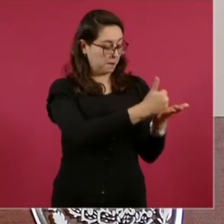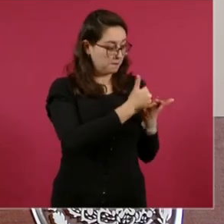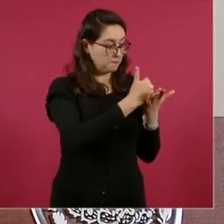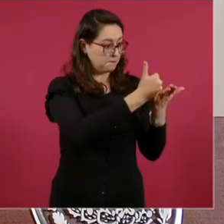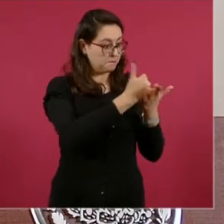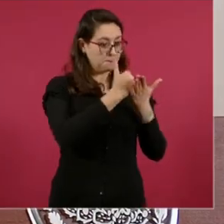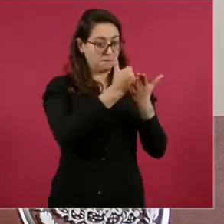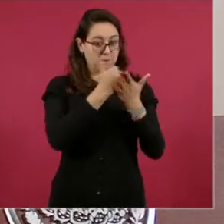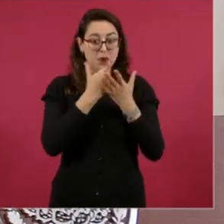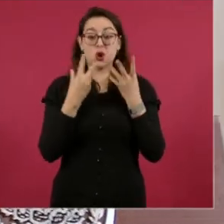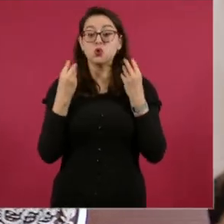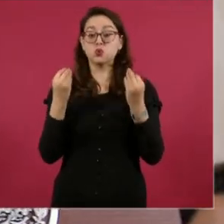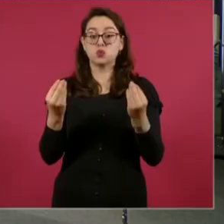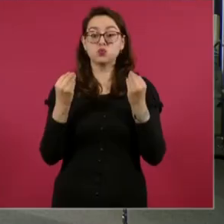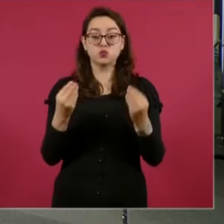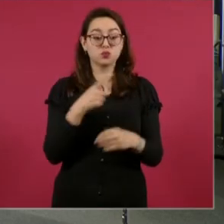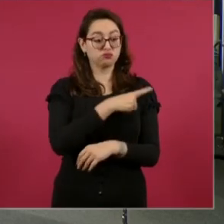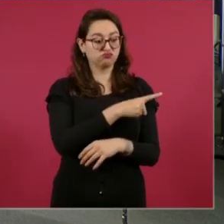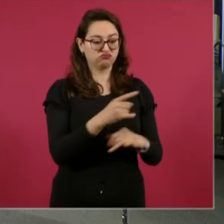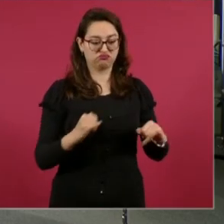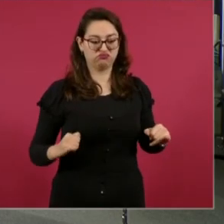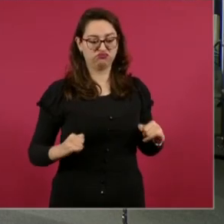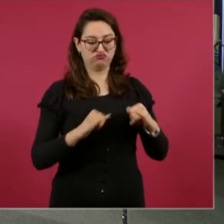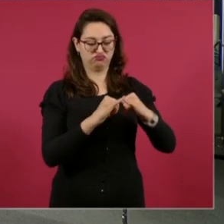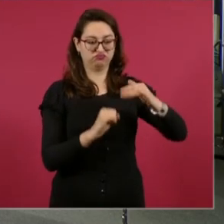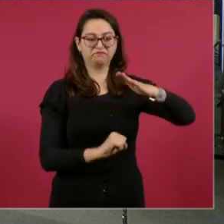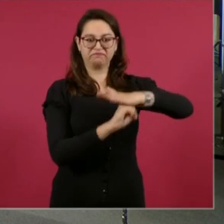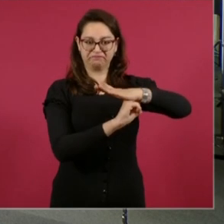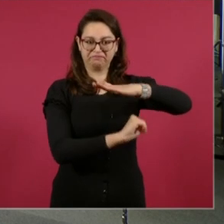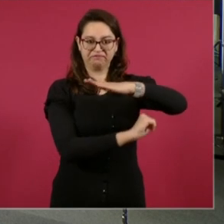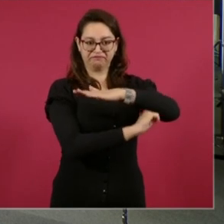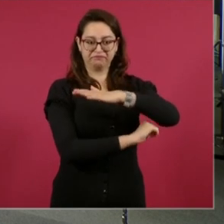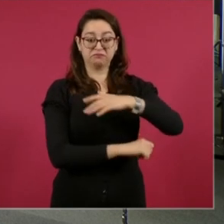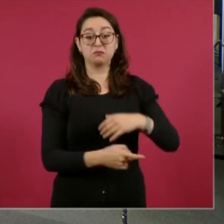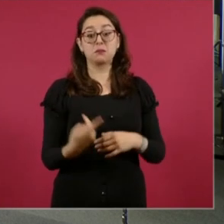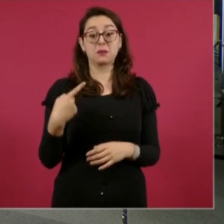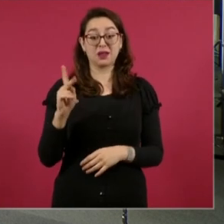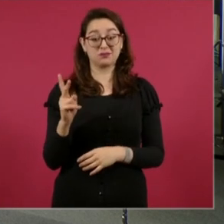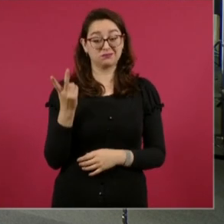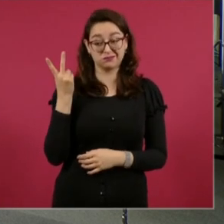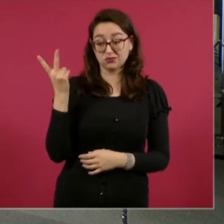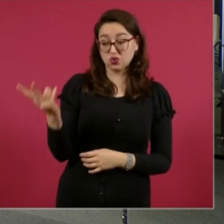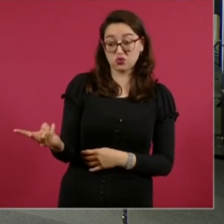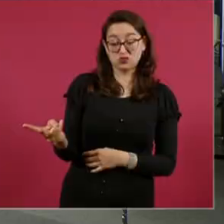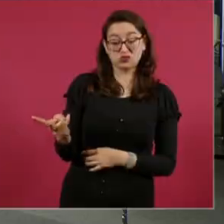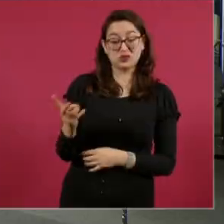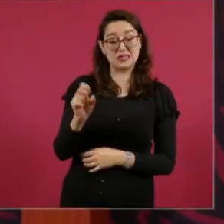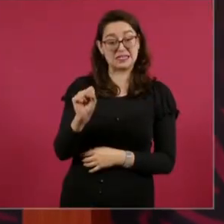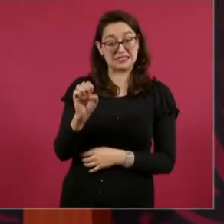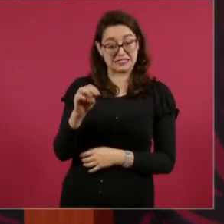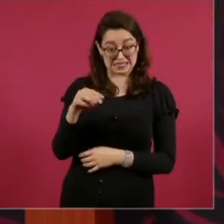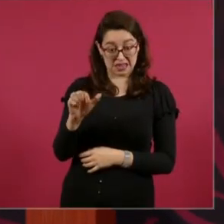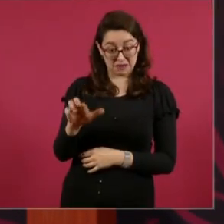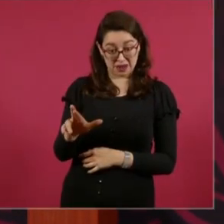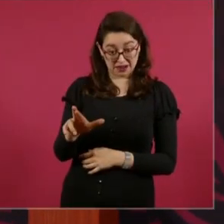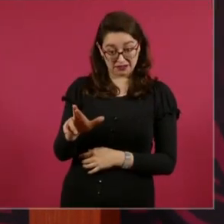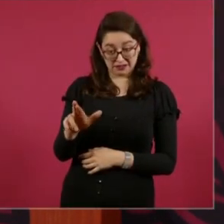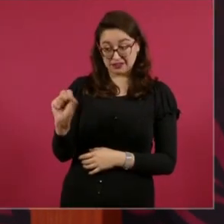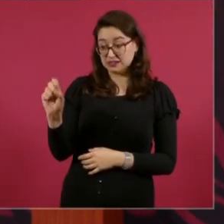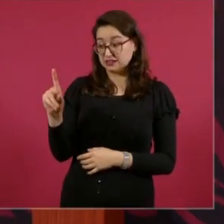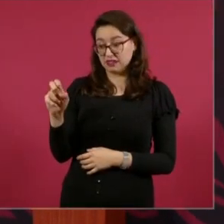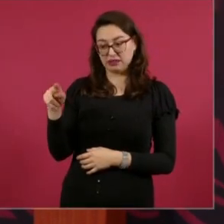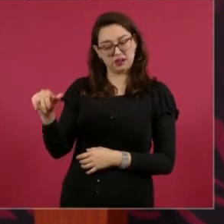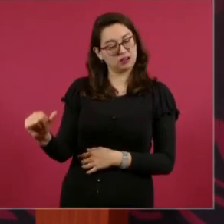de instituciones que son como pilares del Estado Nacional, Marina y Defensa. Entonces, les tengo toda